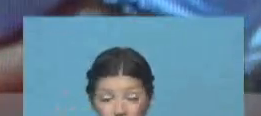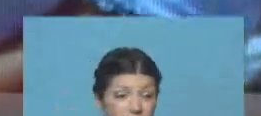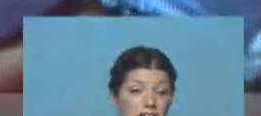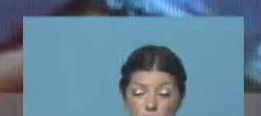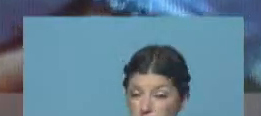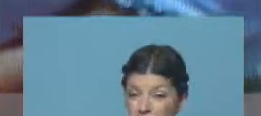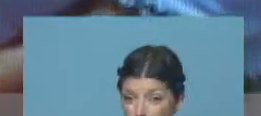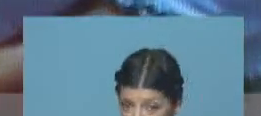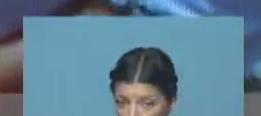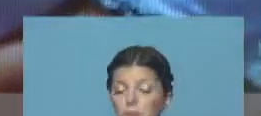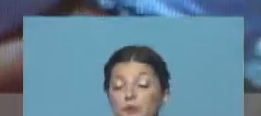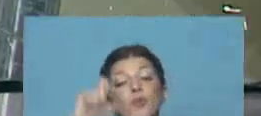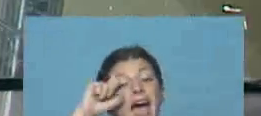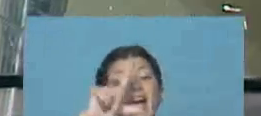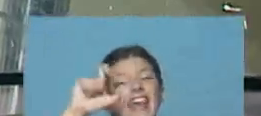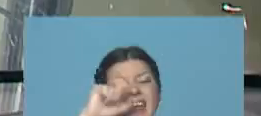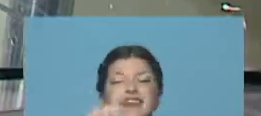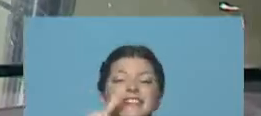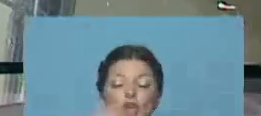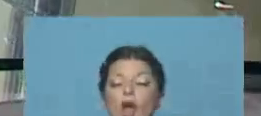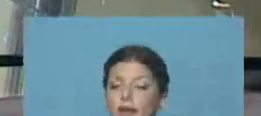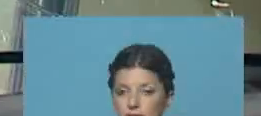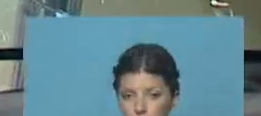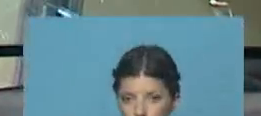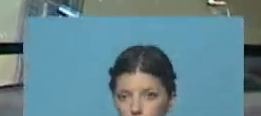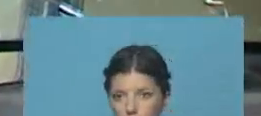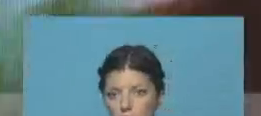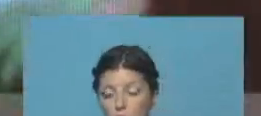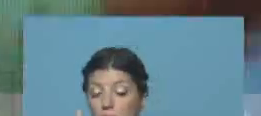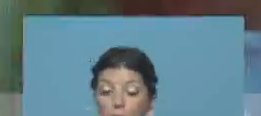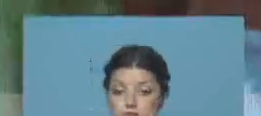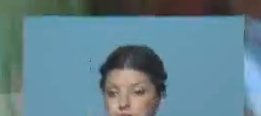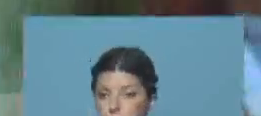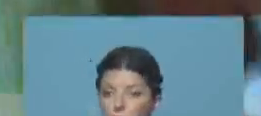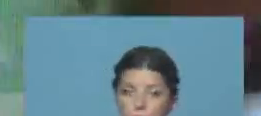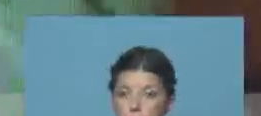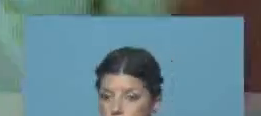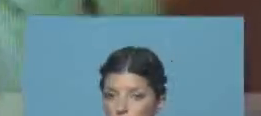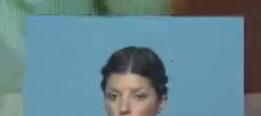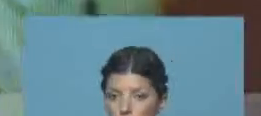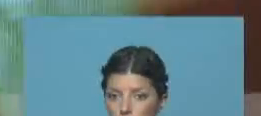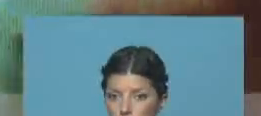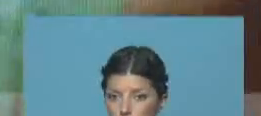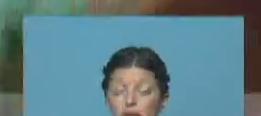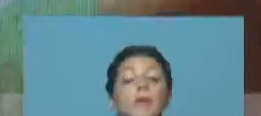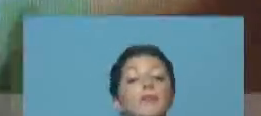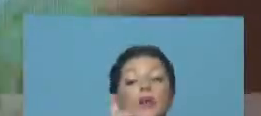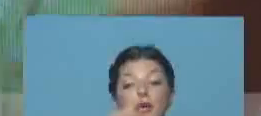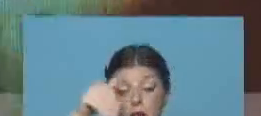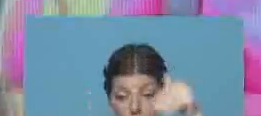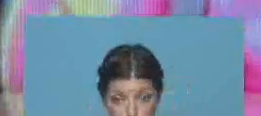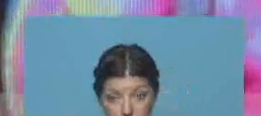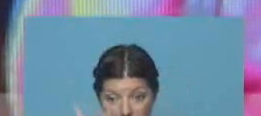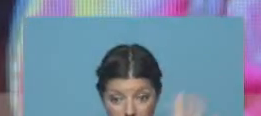básico de la palabra. Las elecciones sirven para definir una situación de disputa en el cual, por el número contundente del voto, uno se impone al